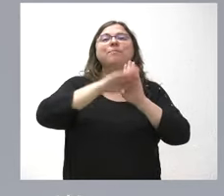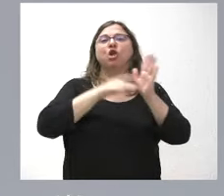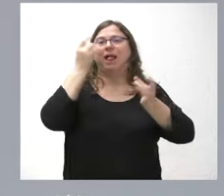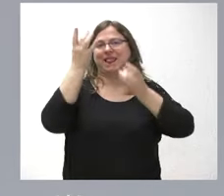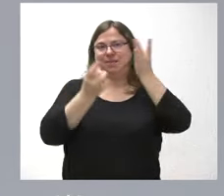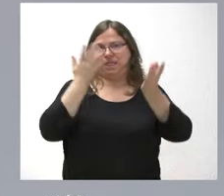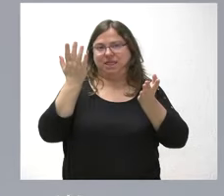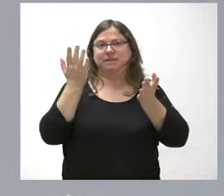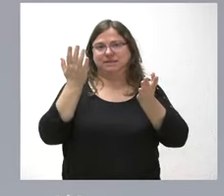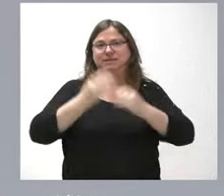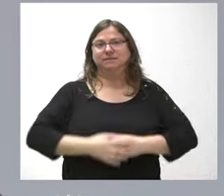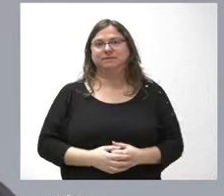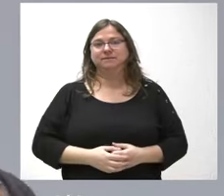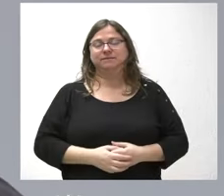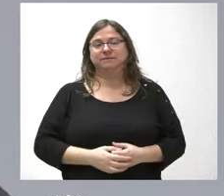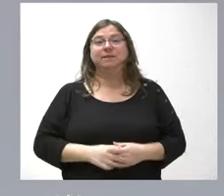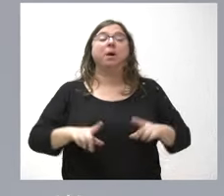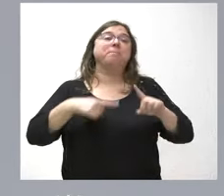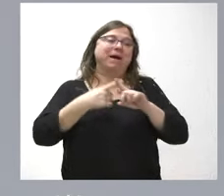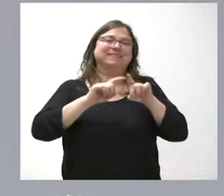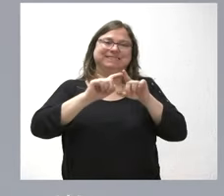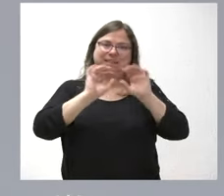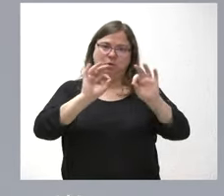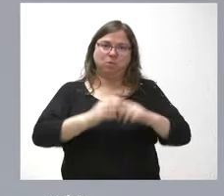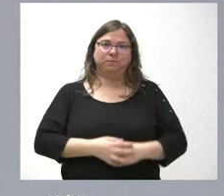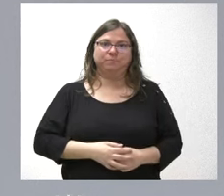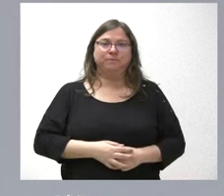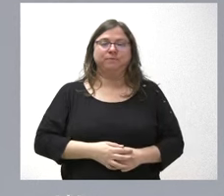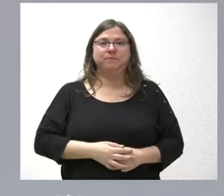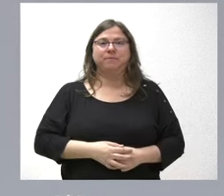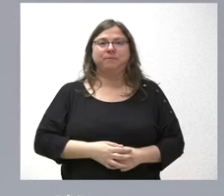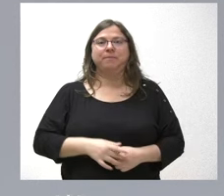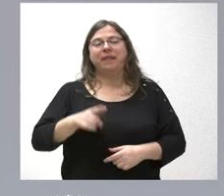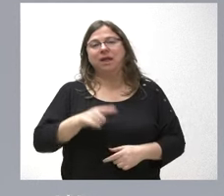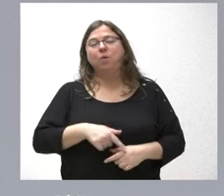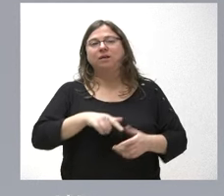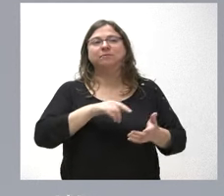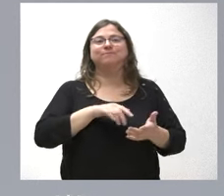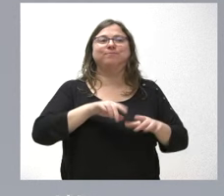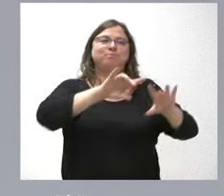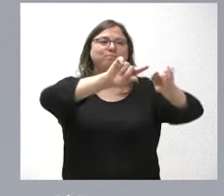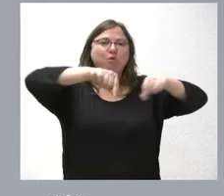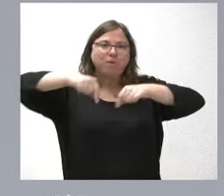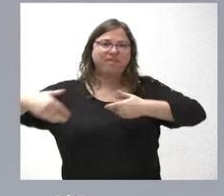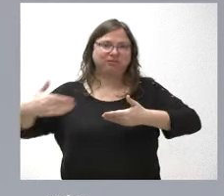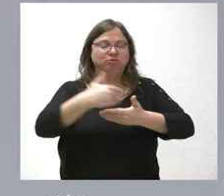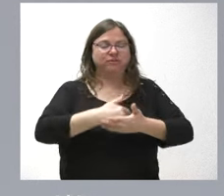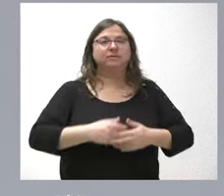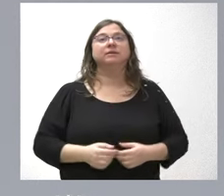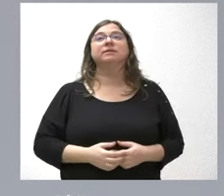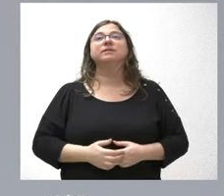actividades y más de este carácter a nivel de distribución provincializada. Sí,